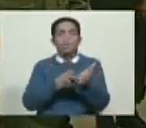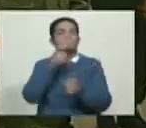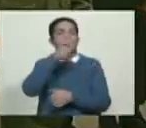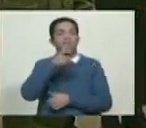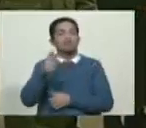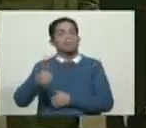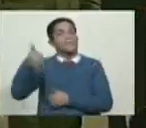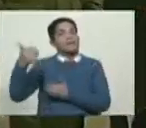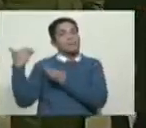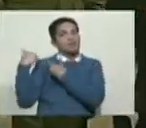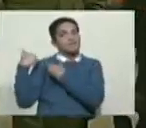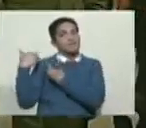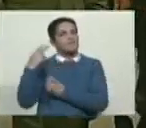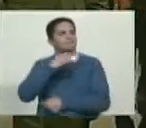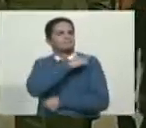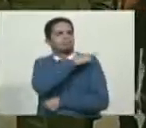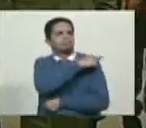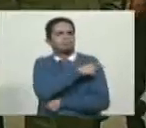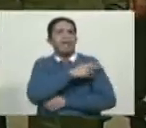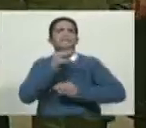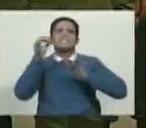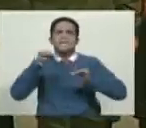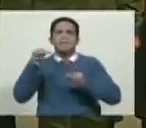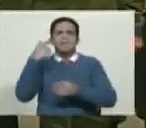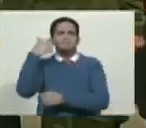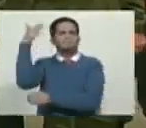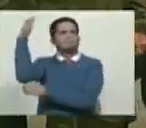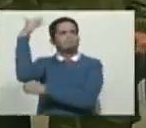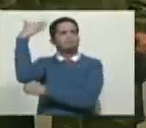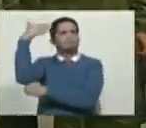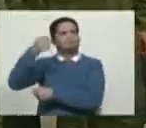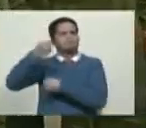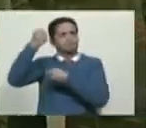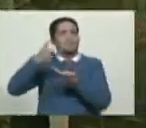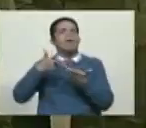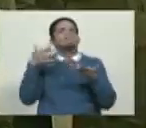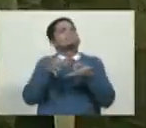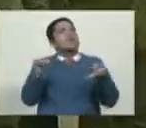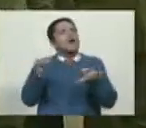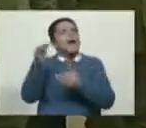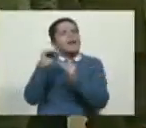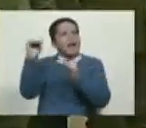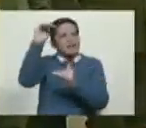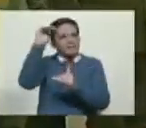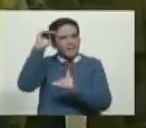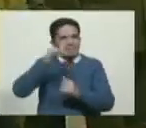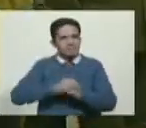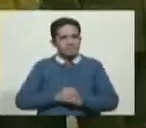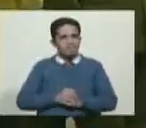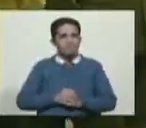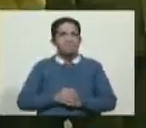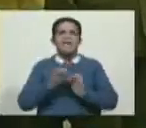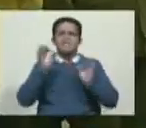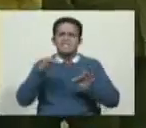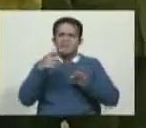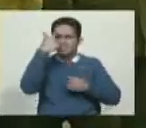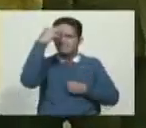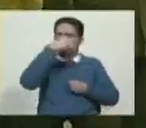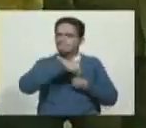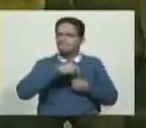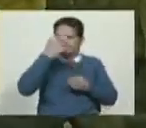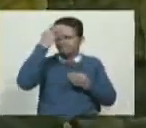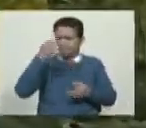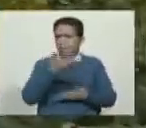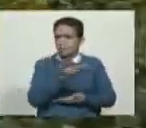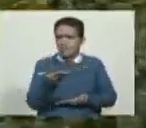responsabilidad. Siempre con la bandera en alto, con la moral en alto. Siempre con la convicción de que son soldados de